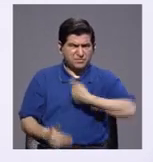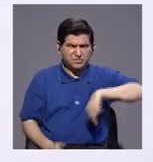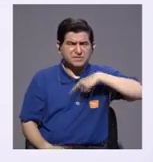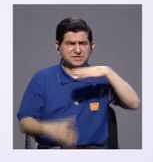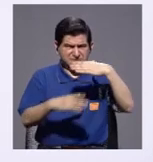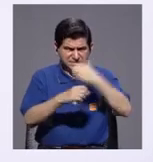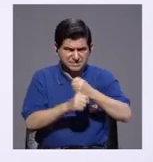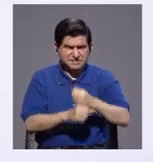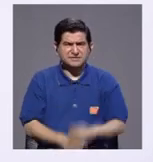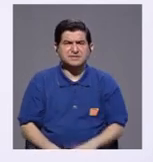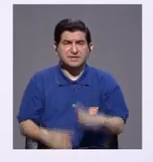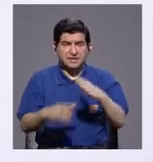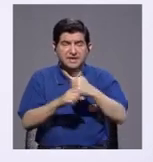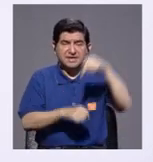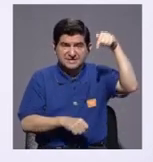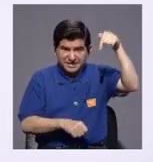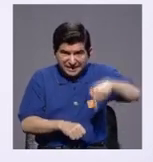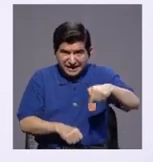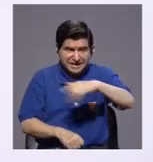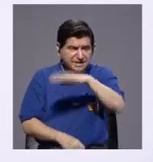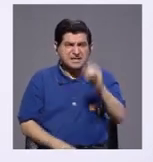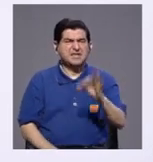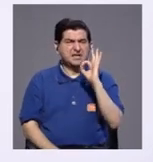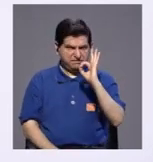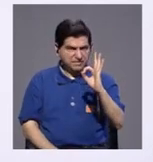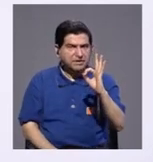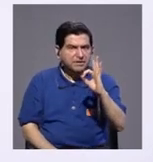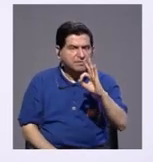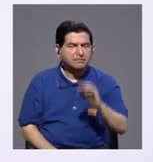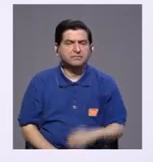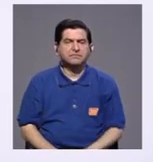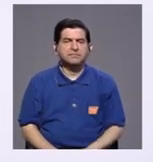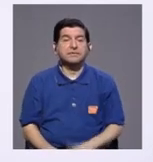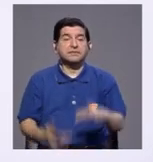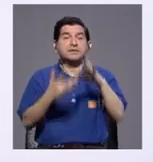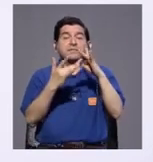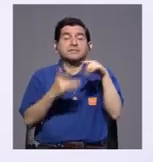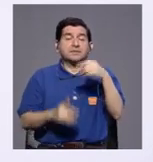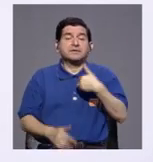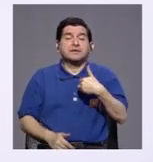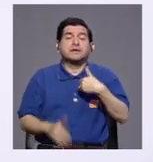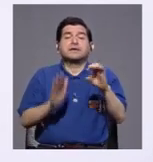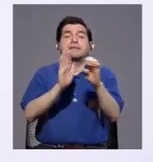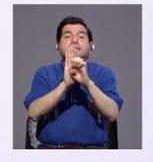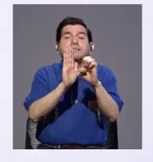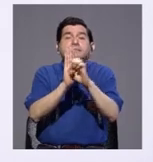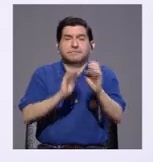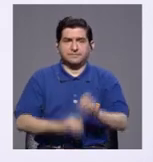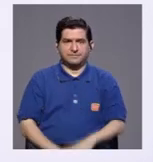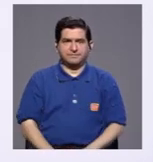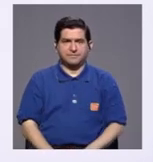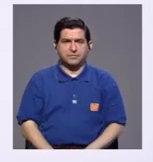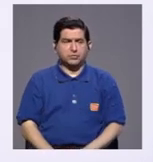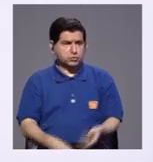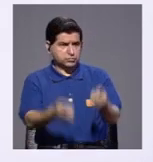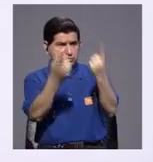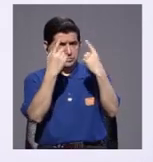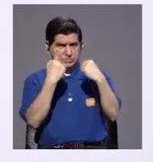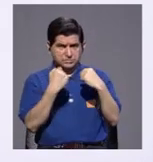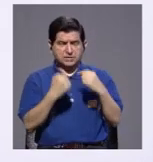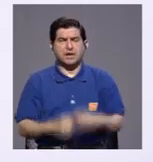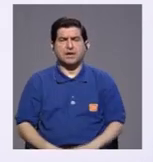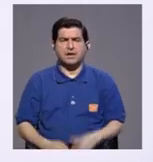haciendo las estamos haciendo aquí las estamos haciendo bien y sobre todo para que tengan ejemplos verdad entonces hemos traído expertos